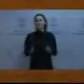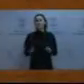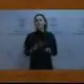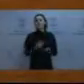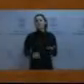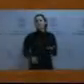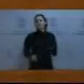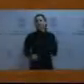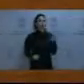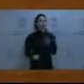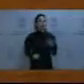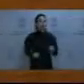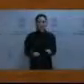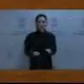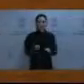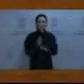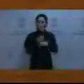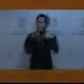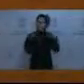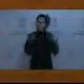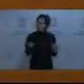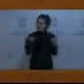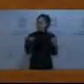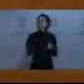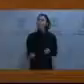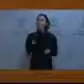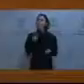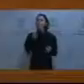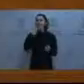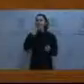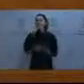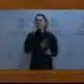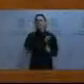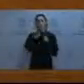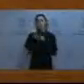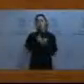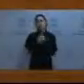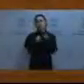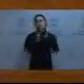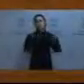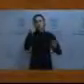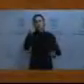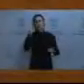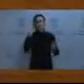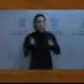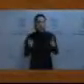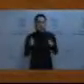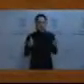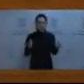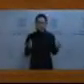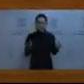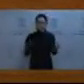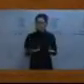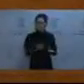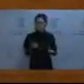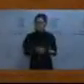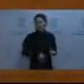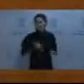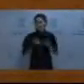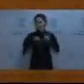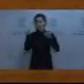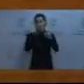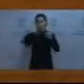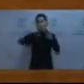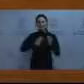parlamento. Y nosotros creemos que los que son claramente aquí perdedores son la cultura y los asturianos, todos en general y los del suroccidente